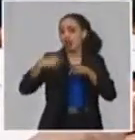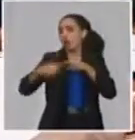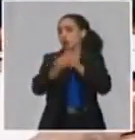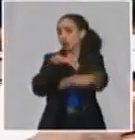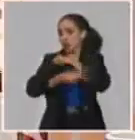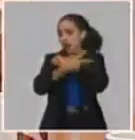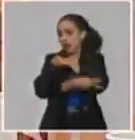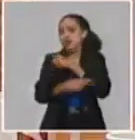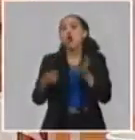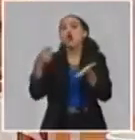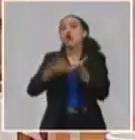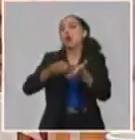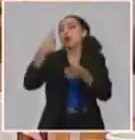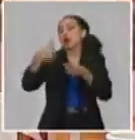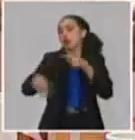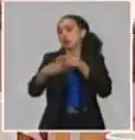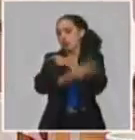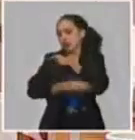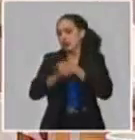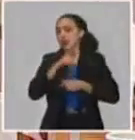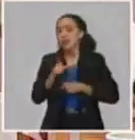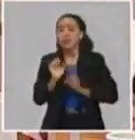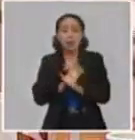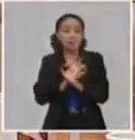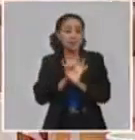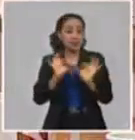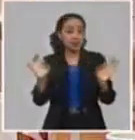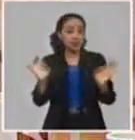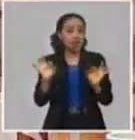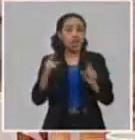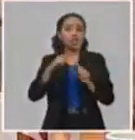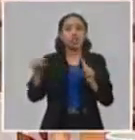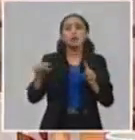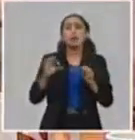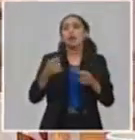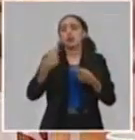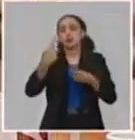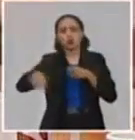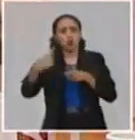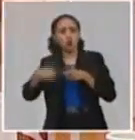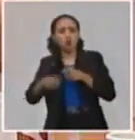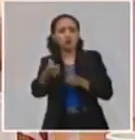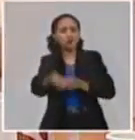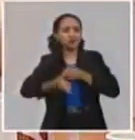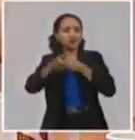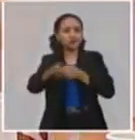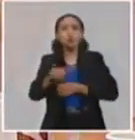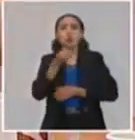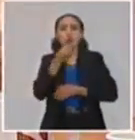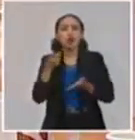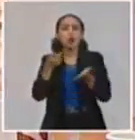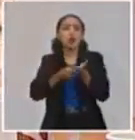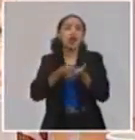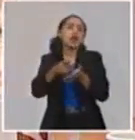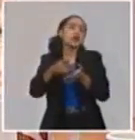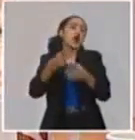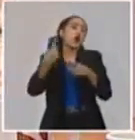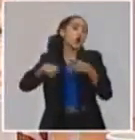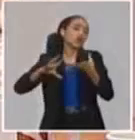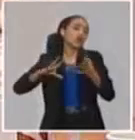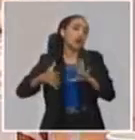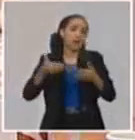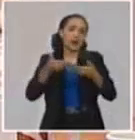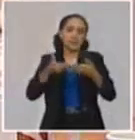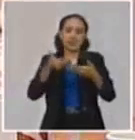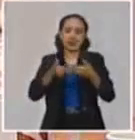están especializadas, digamos, en temas de productos agropecuarios, bueno, pues esas son de otro sistema